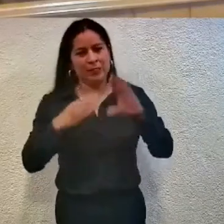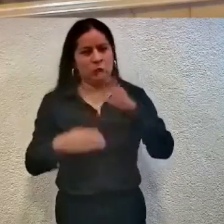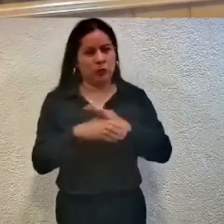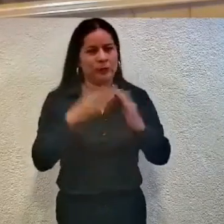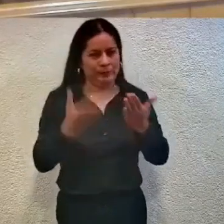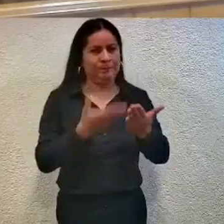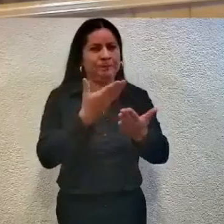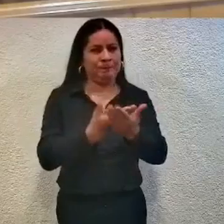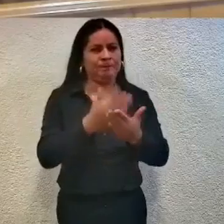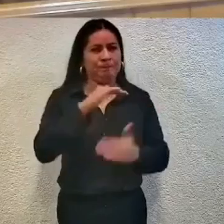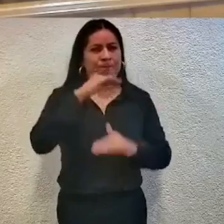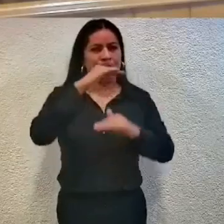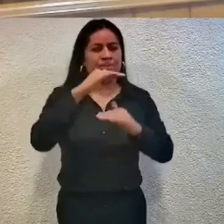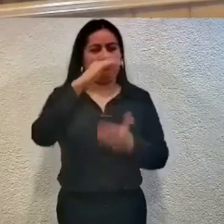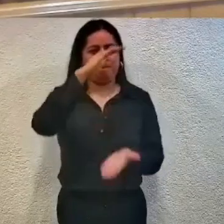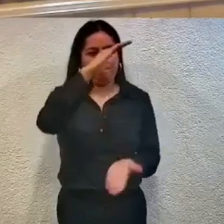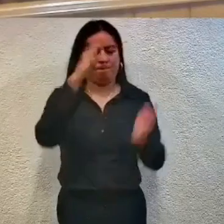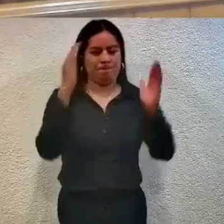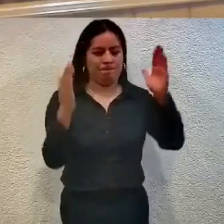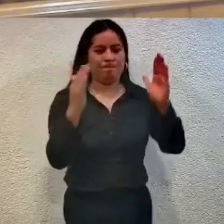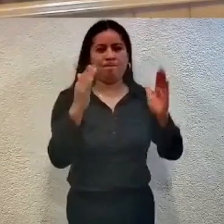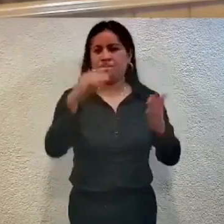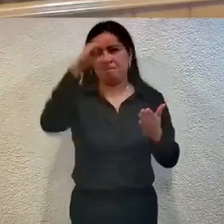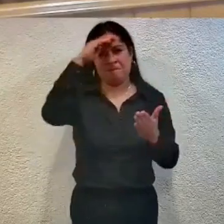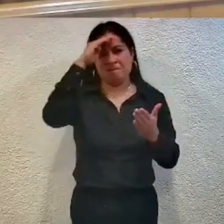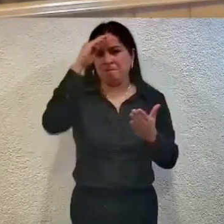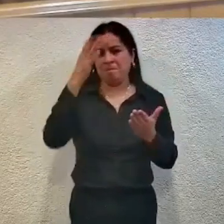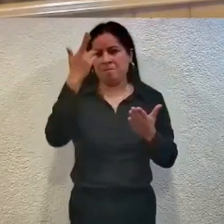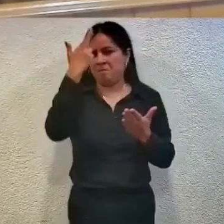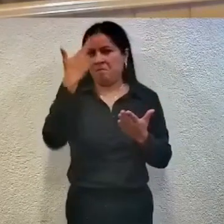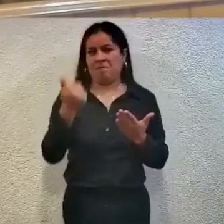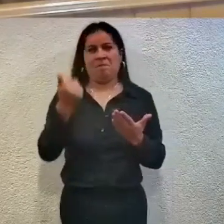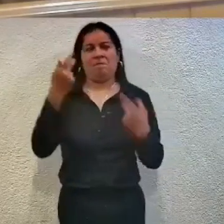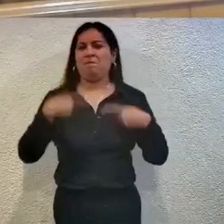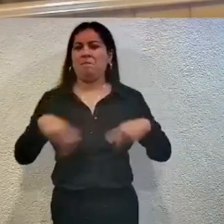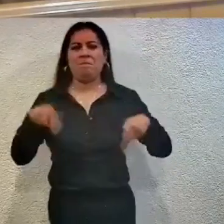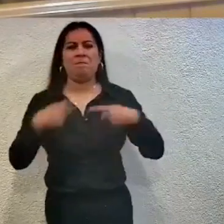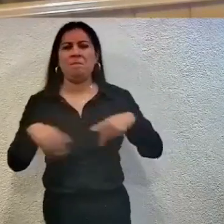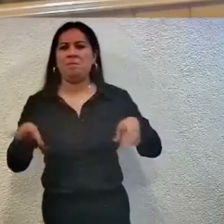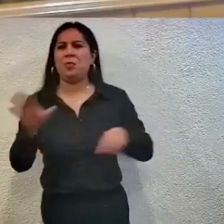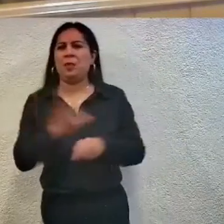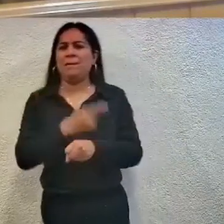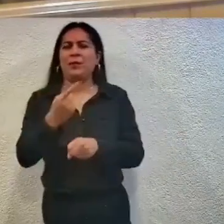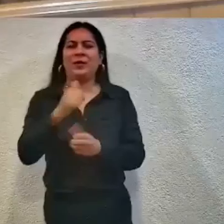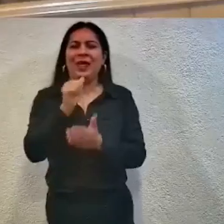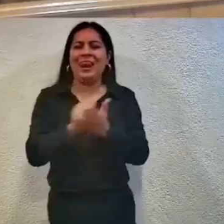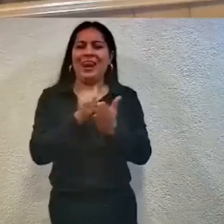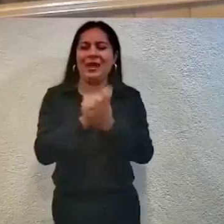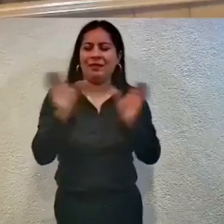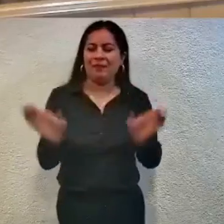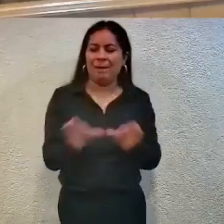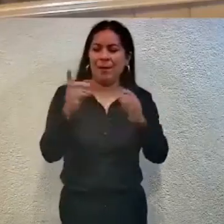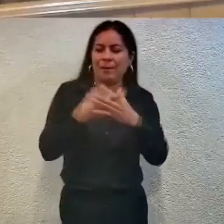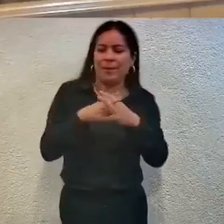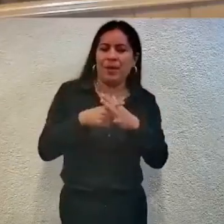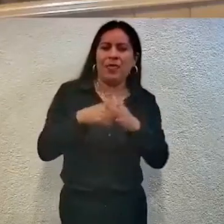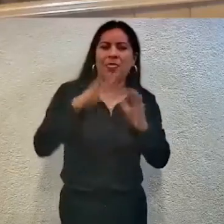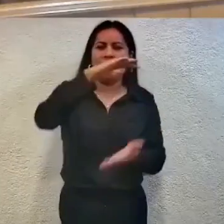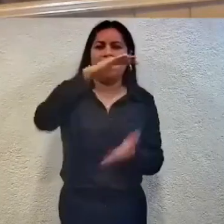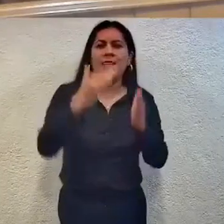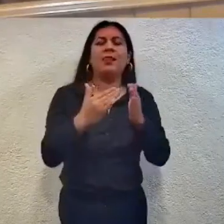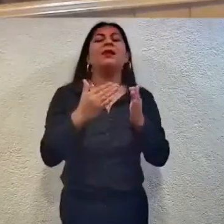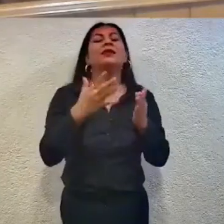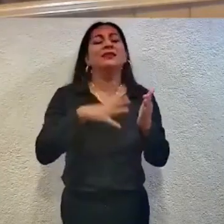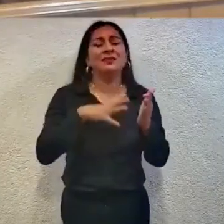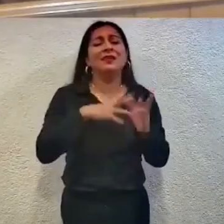tocante a las irregularidades planteadas sobre la primer casilla, se estimó que no le asiste la razón a la parte actora porque el acta de escrutinio